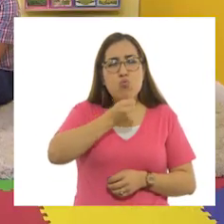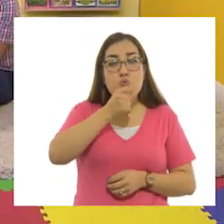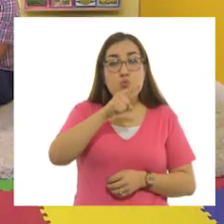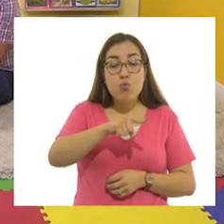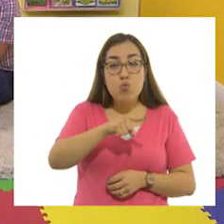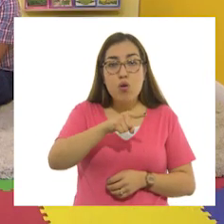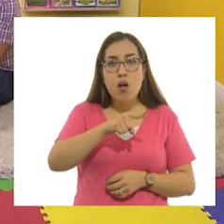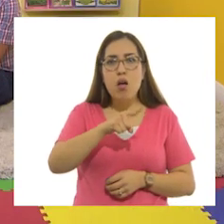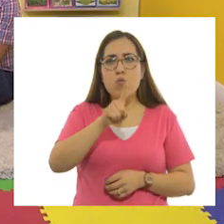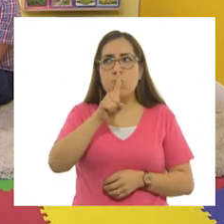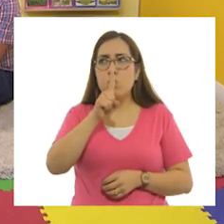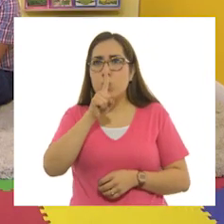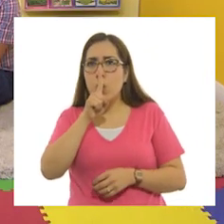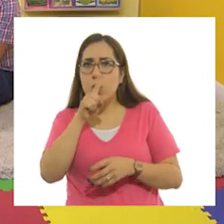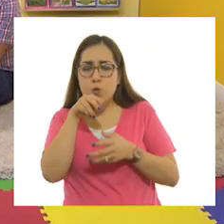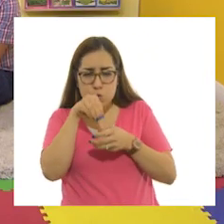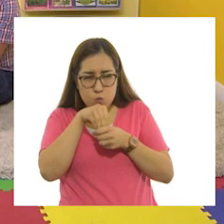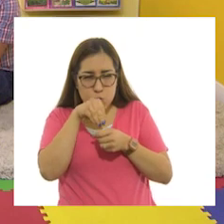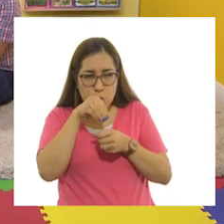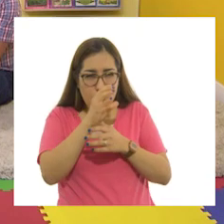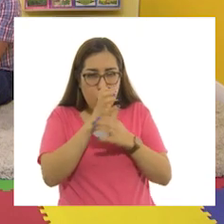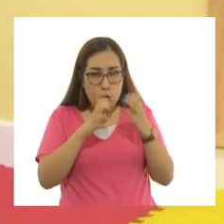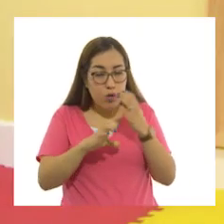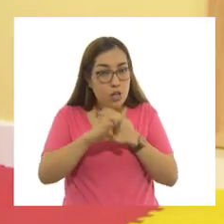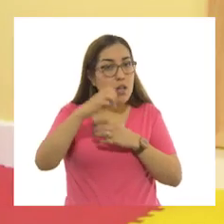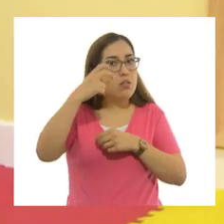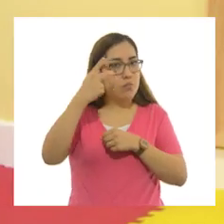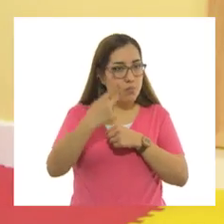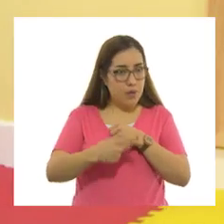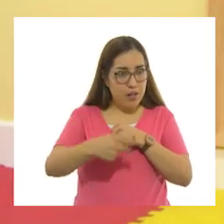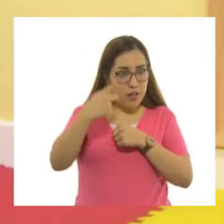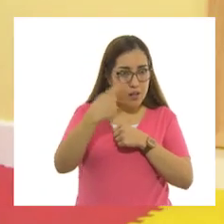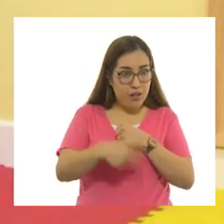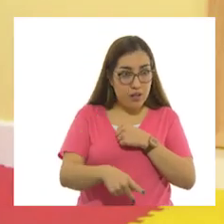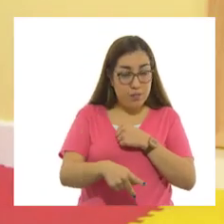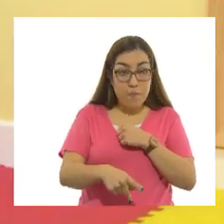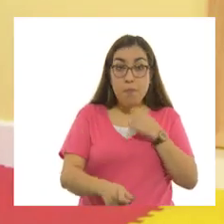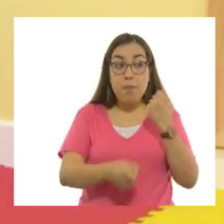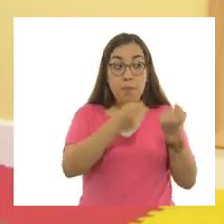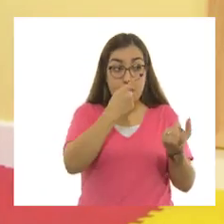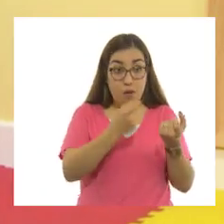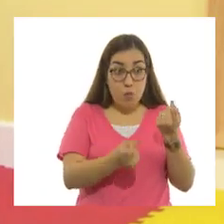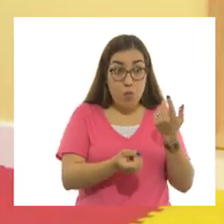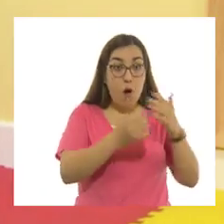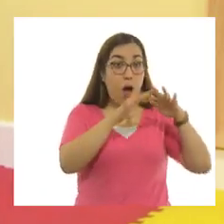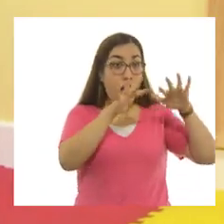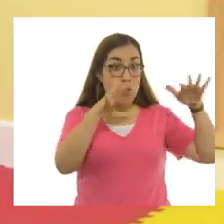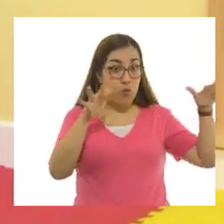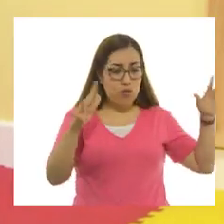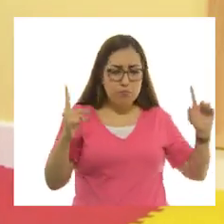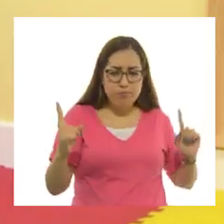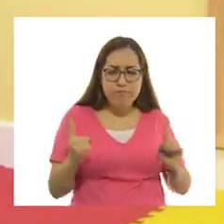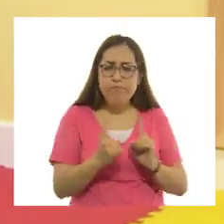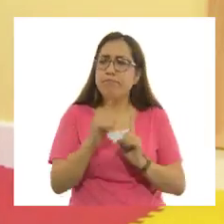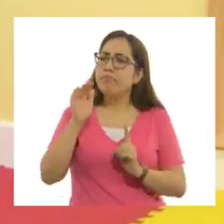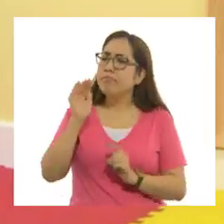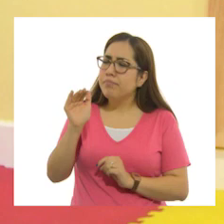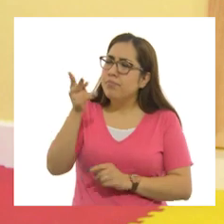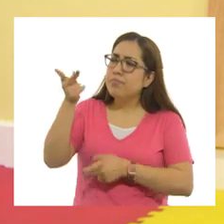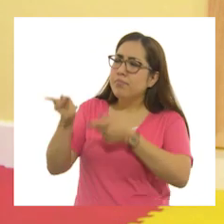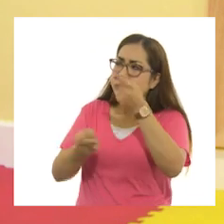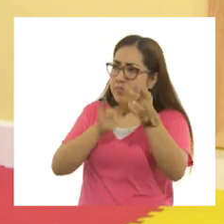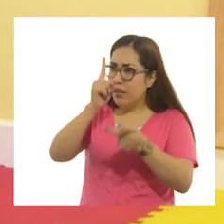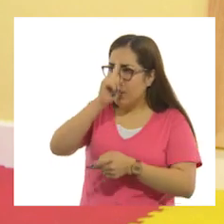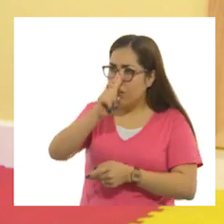muy peligrosos por eso aunque los adultos iban a pedirle consejos no permitían que los